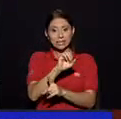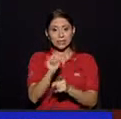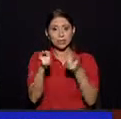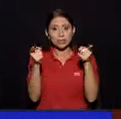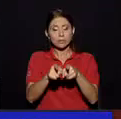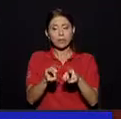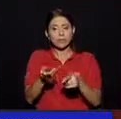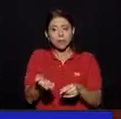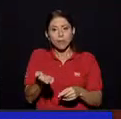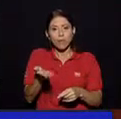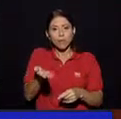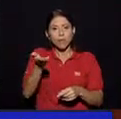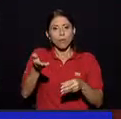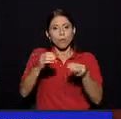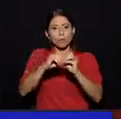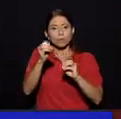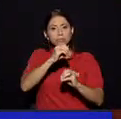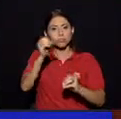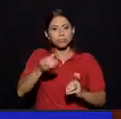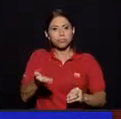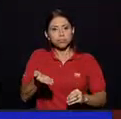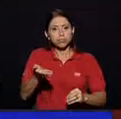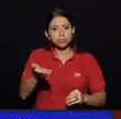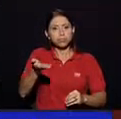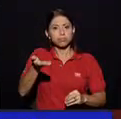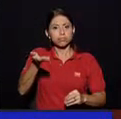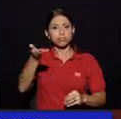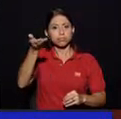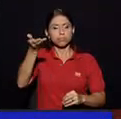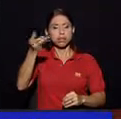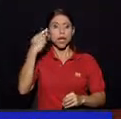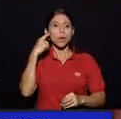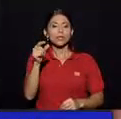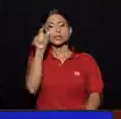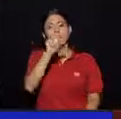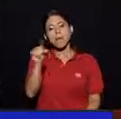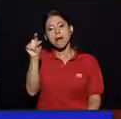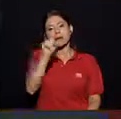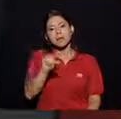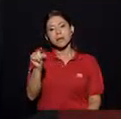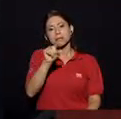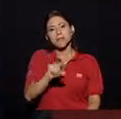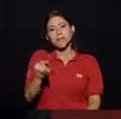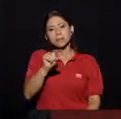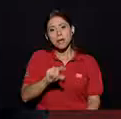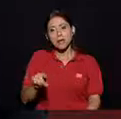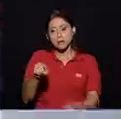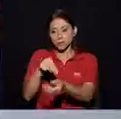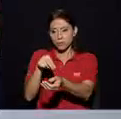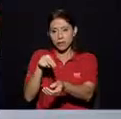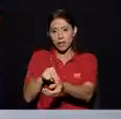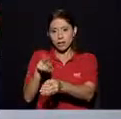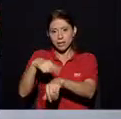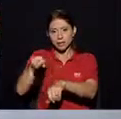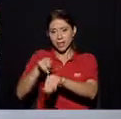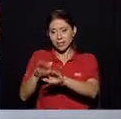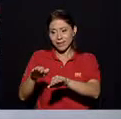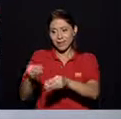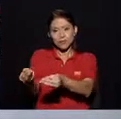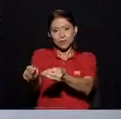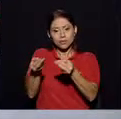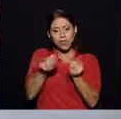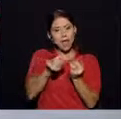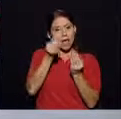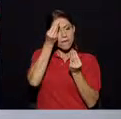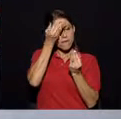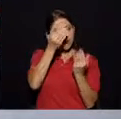hay un aumento significativo, ya que recibimos todas las semanas las estadísticas del Hospital Nacional de Niños. Y justamente,